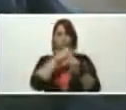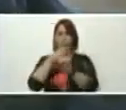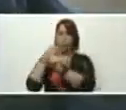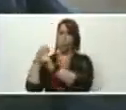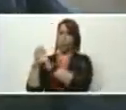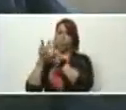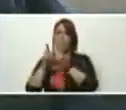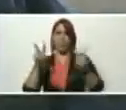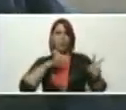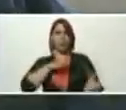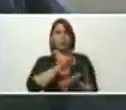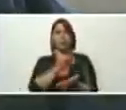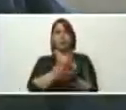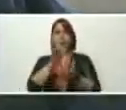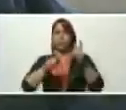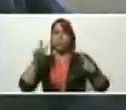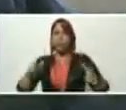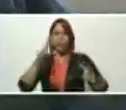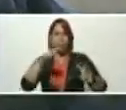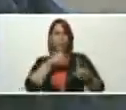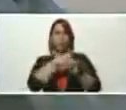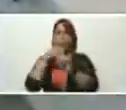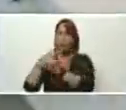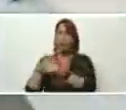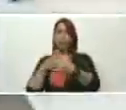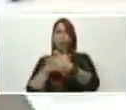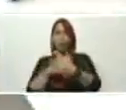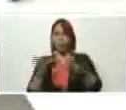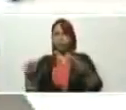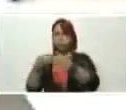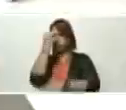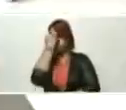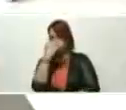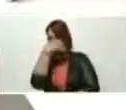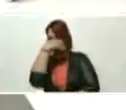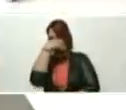la tranquilidad ciudadana, en el combate contra las bandas de delincuentes,